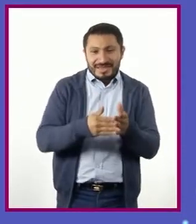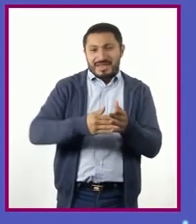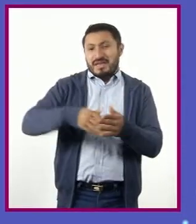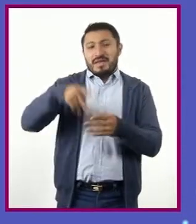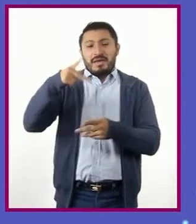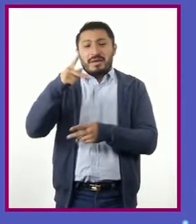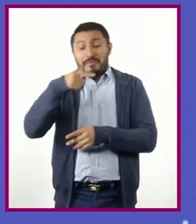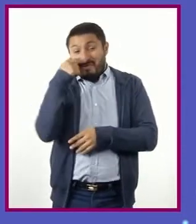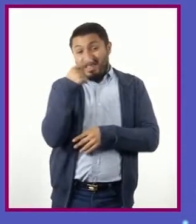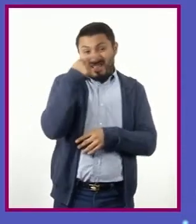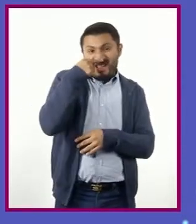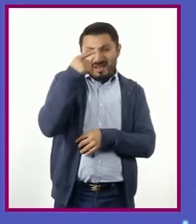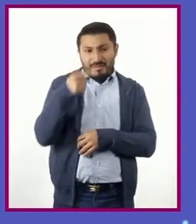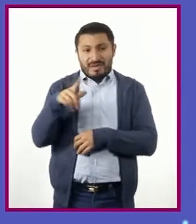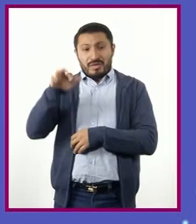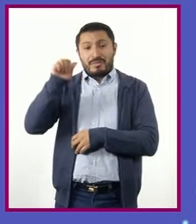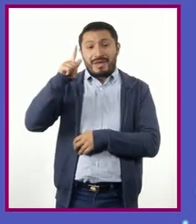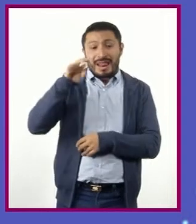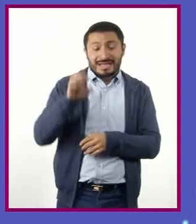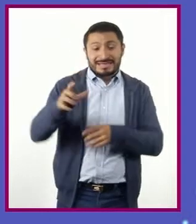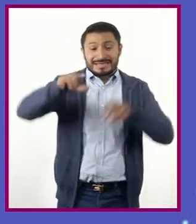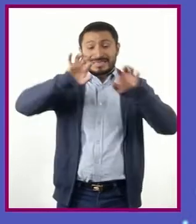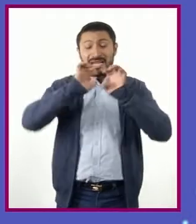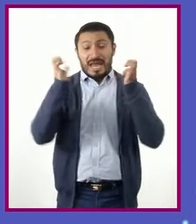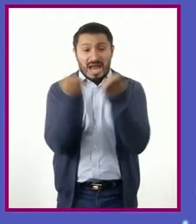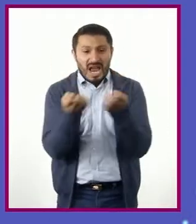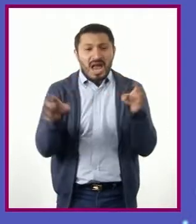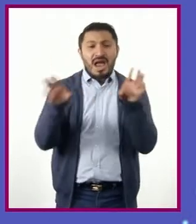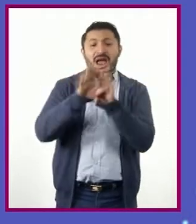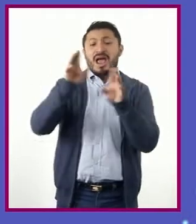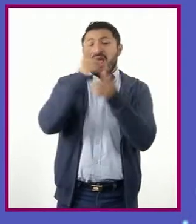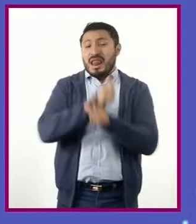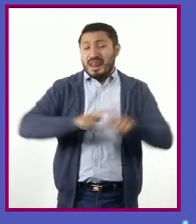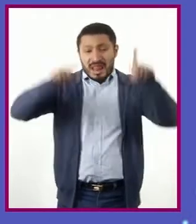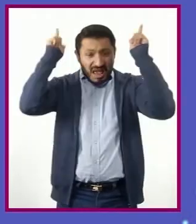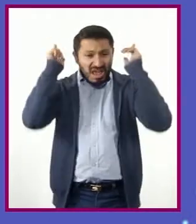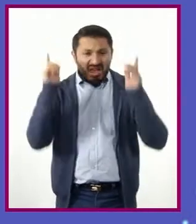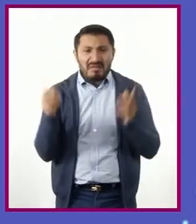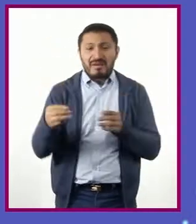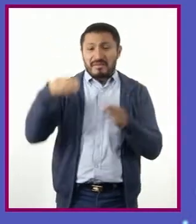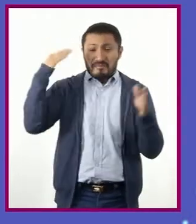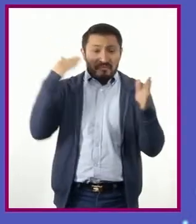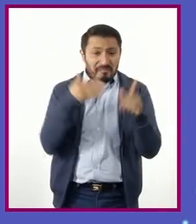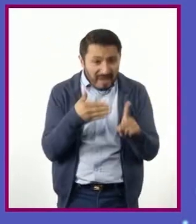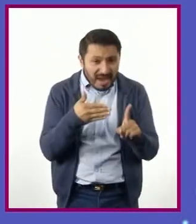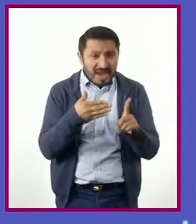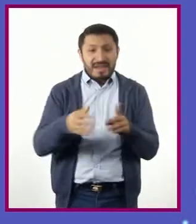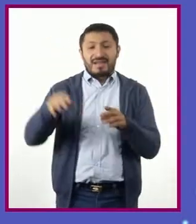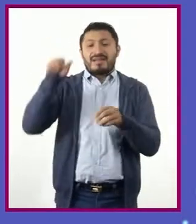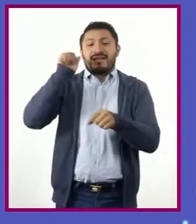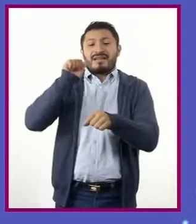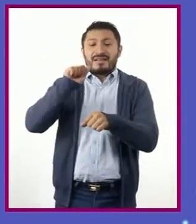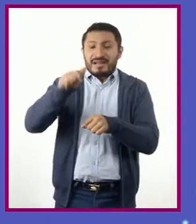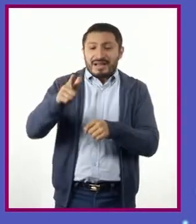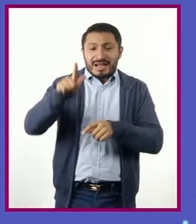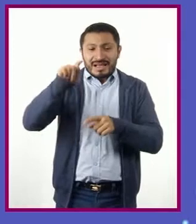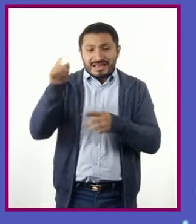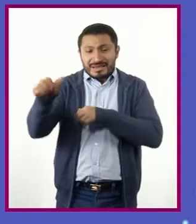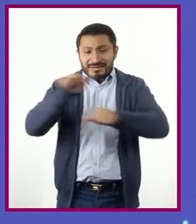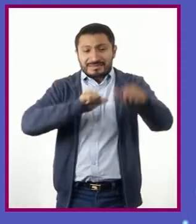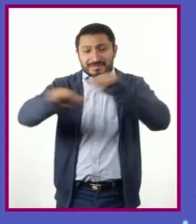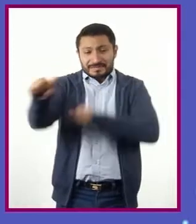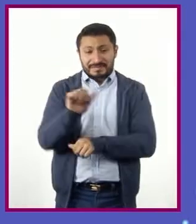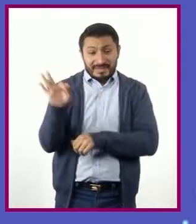petulante, palestra, liba, meta, argento, alterna, si bien, disuelve,